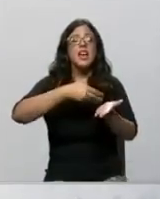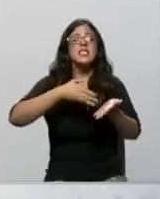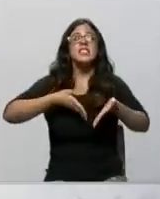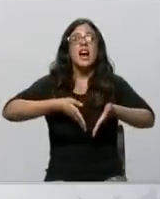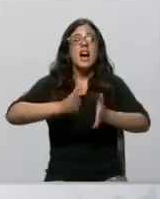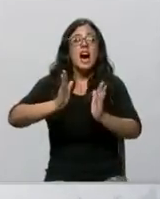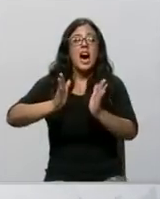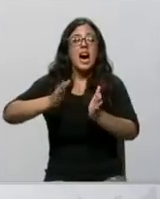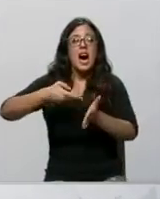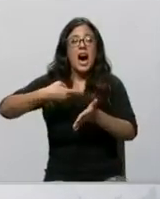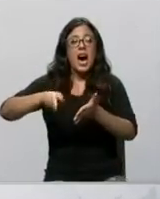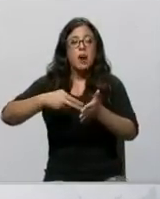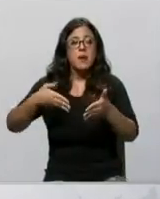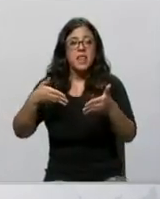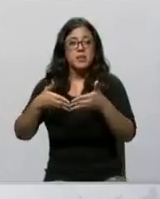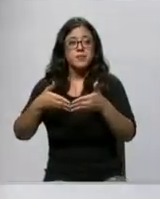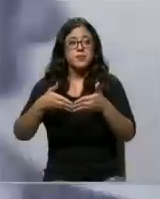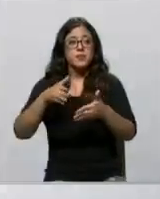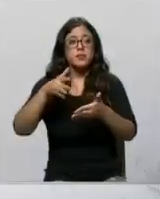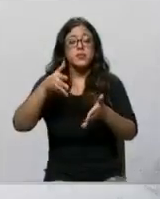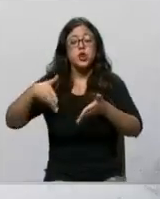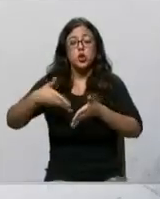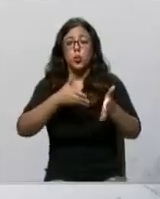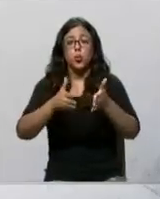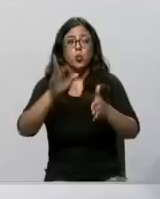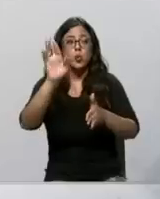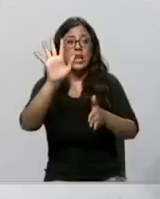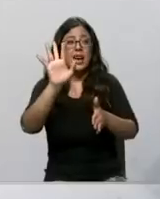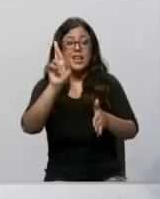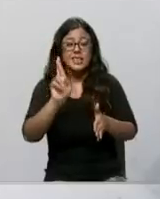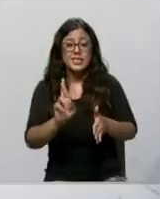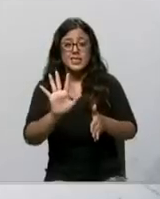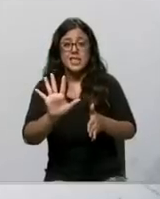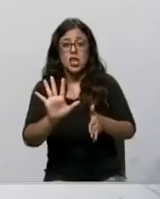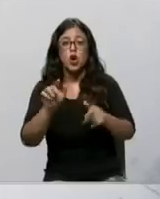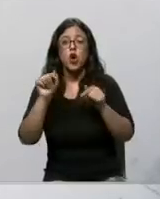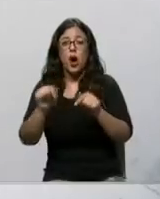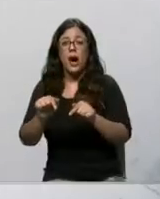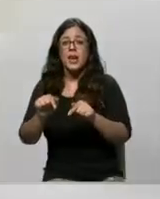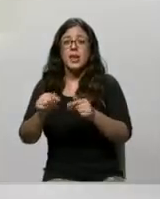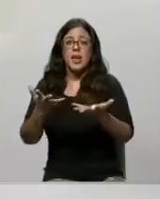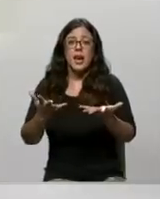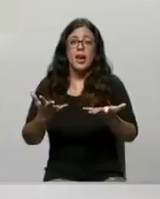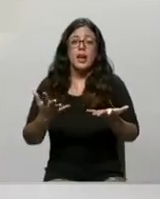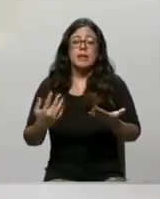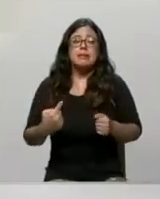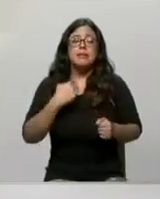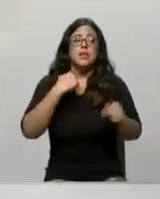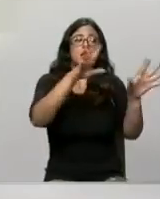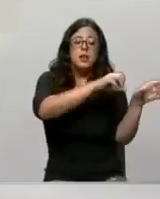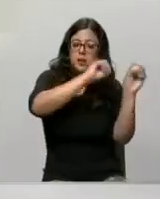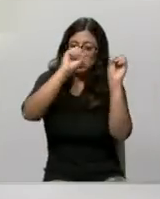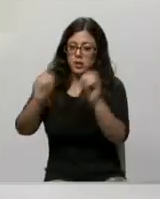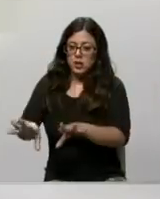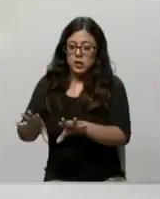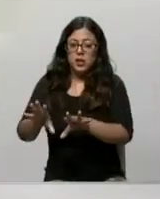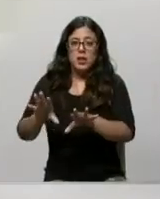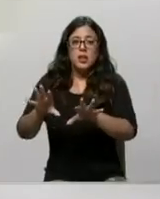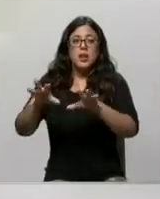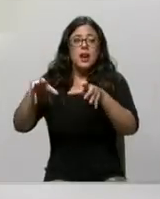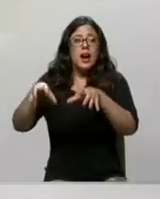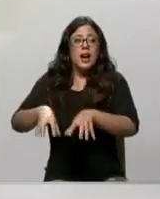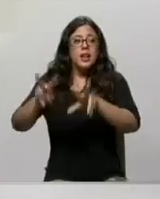calvario del profesor. Él fue llevado al cuartel borgoño de la Central Nacional de Informaciones y él